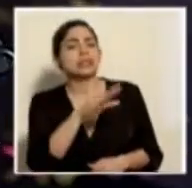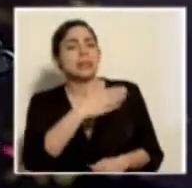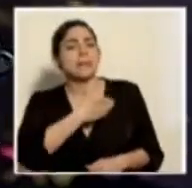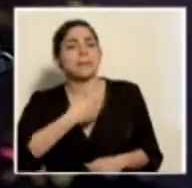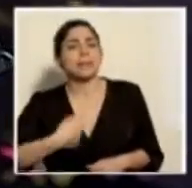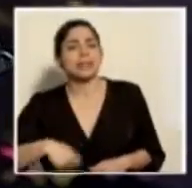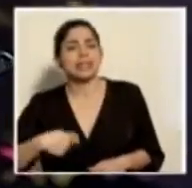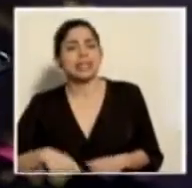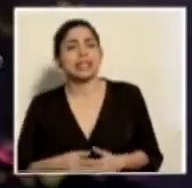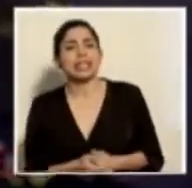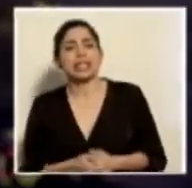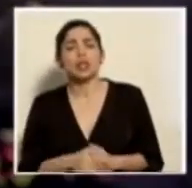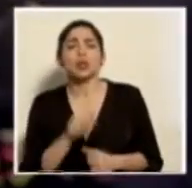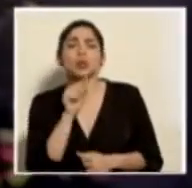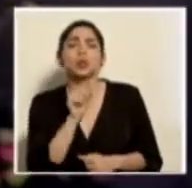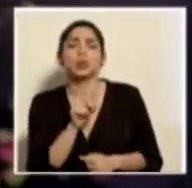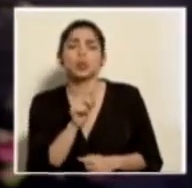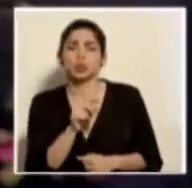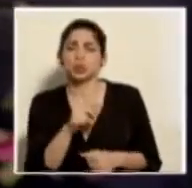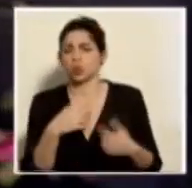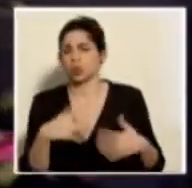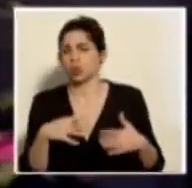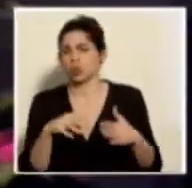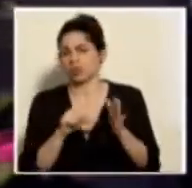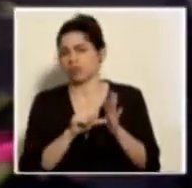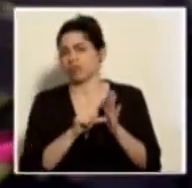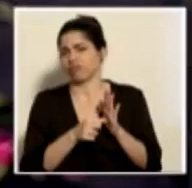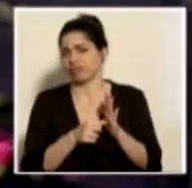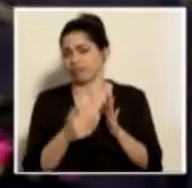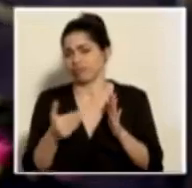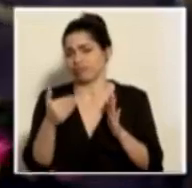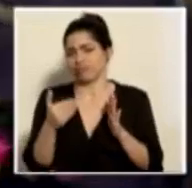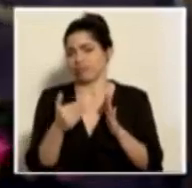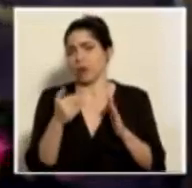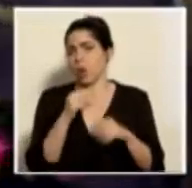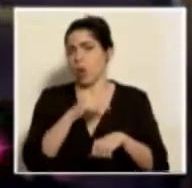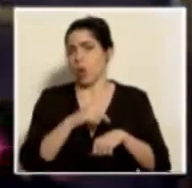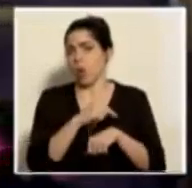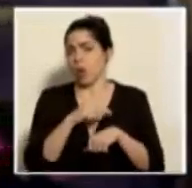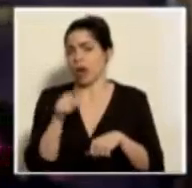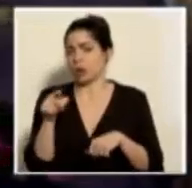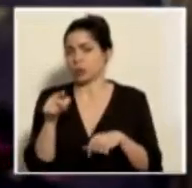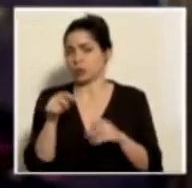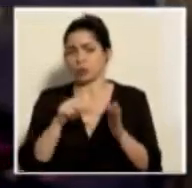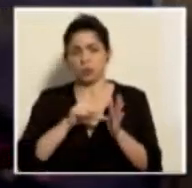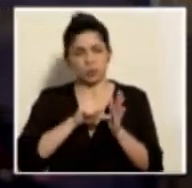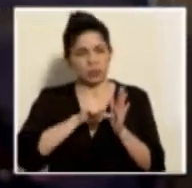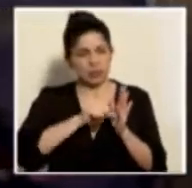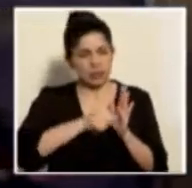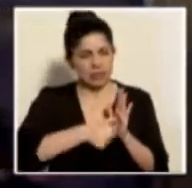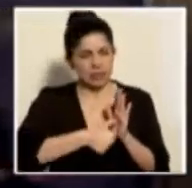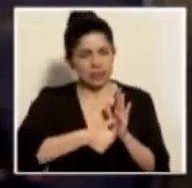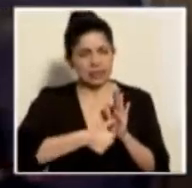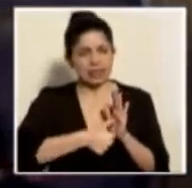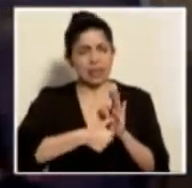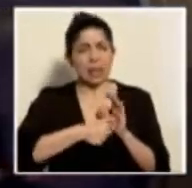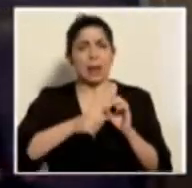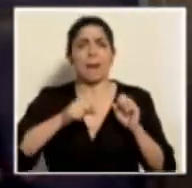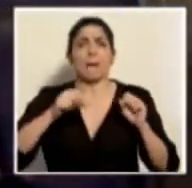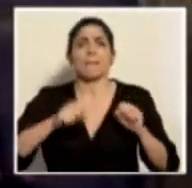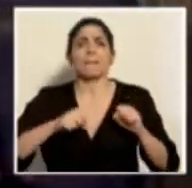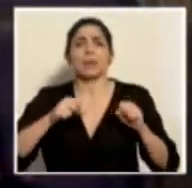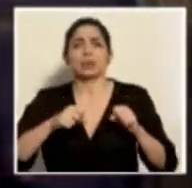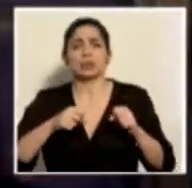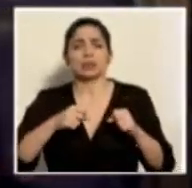presidente, usted ha sido muy enfático en las últimas horas en un eventual